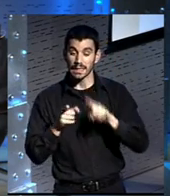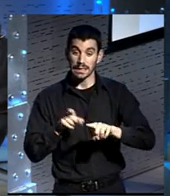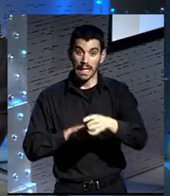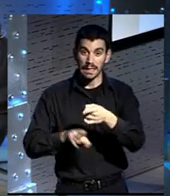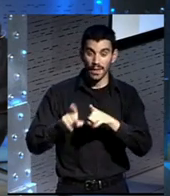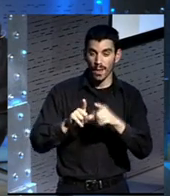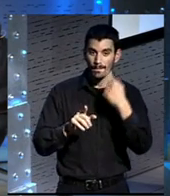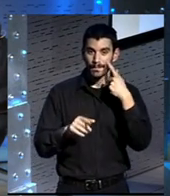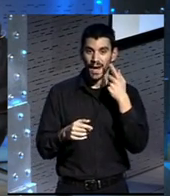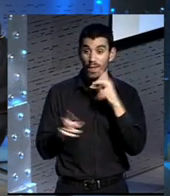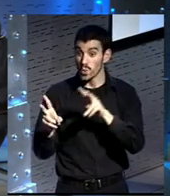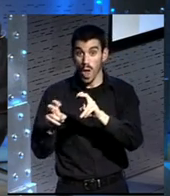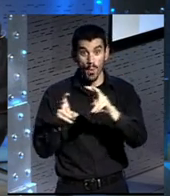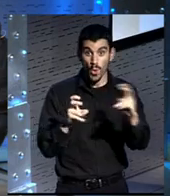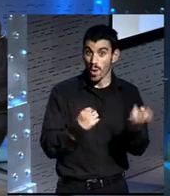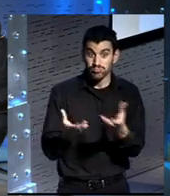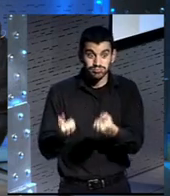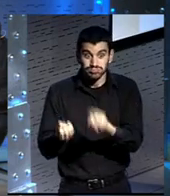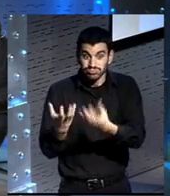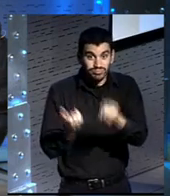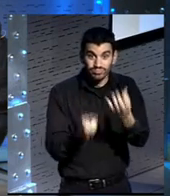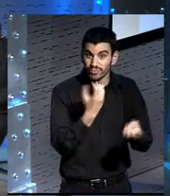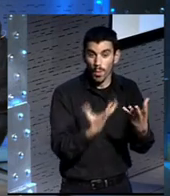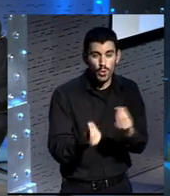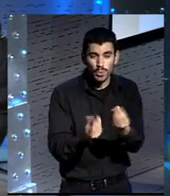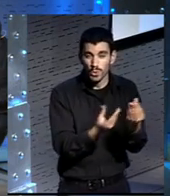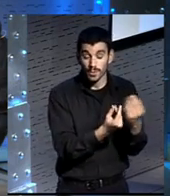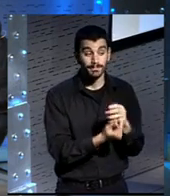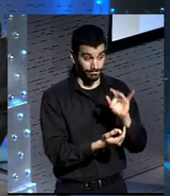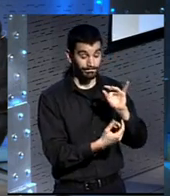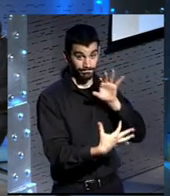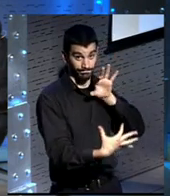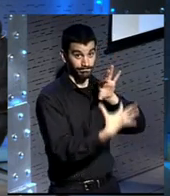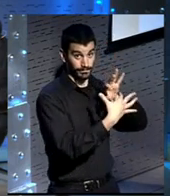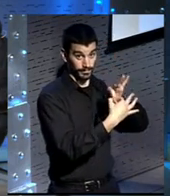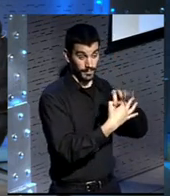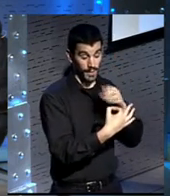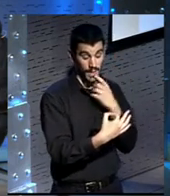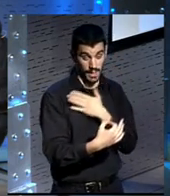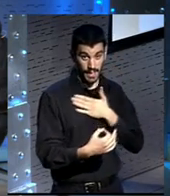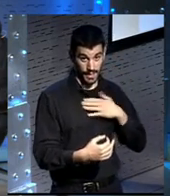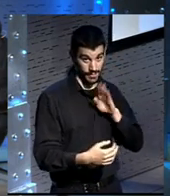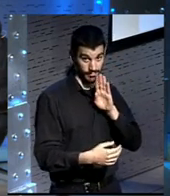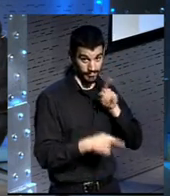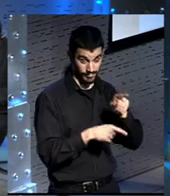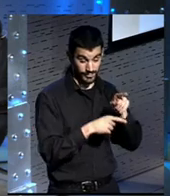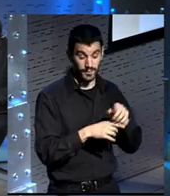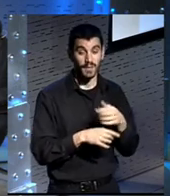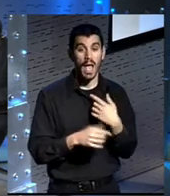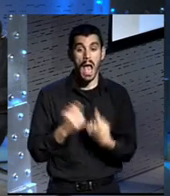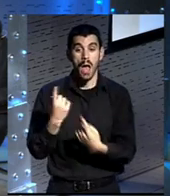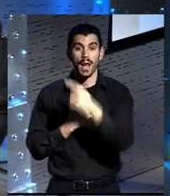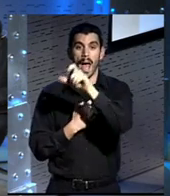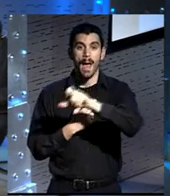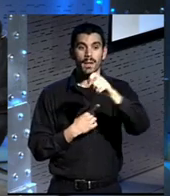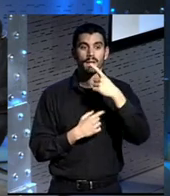muchísimas funcionalidades y vamos a ponernos a la última. Ahí iba yo precisamente. Claro. Si había recibido alguna vez la respuesta del público de